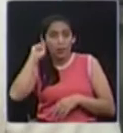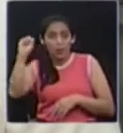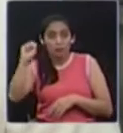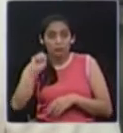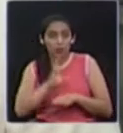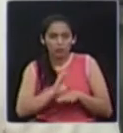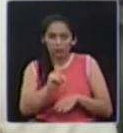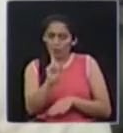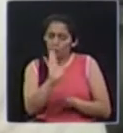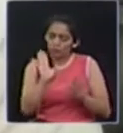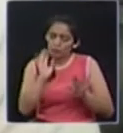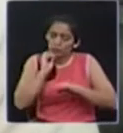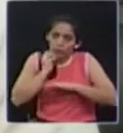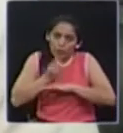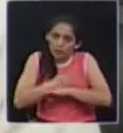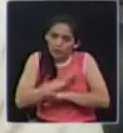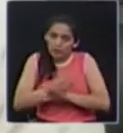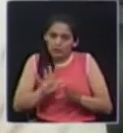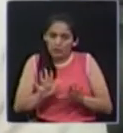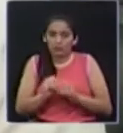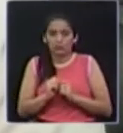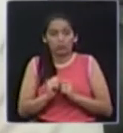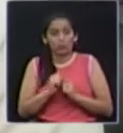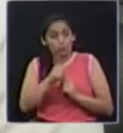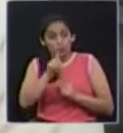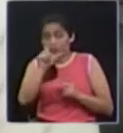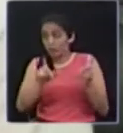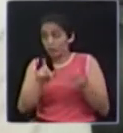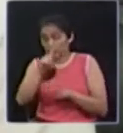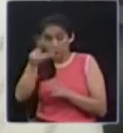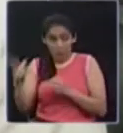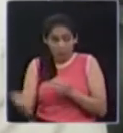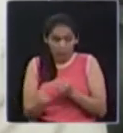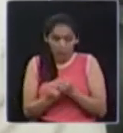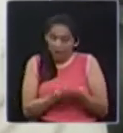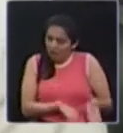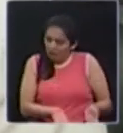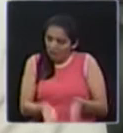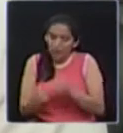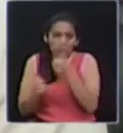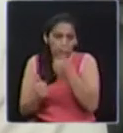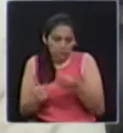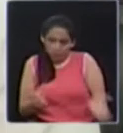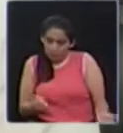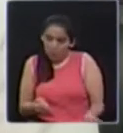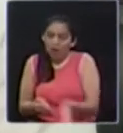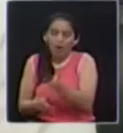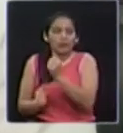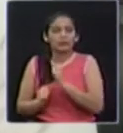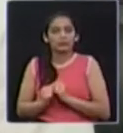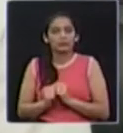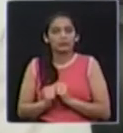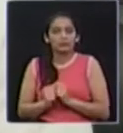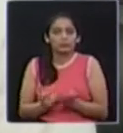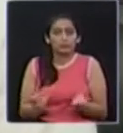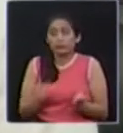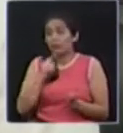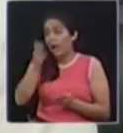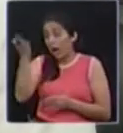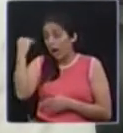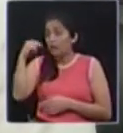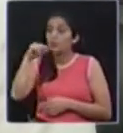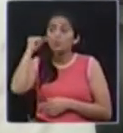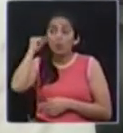votantes, usted tiene que acercarse a esos votantes y decirles, bueno, ustedes tenían una candidata que tenía X